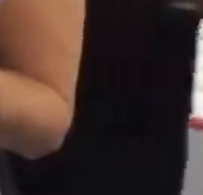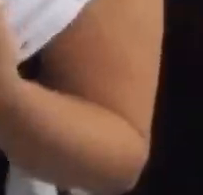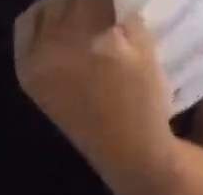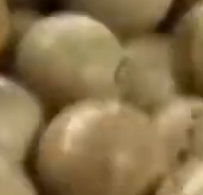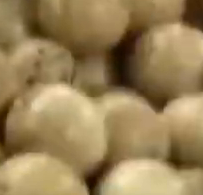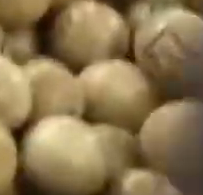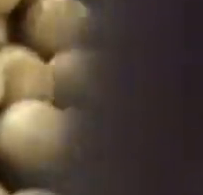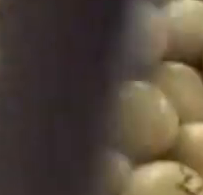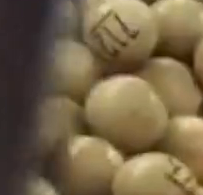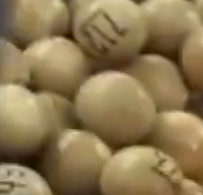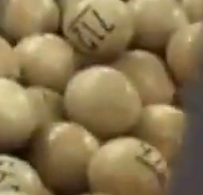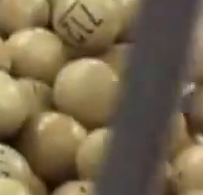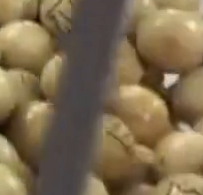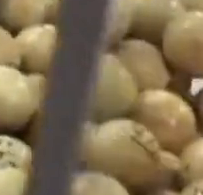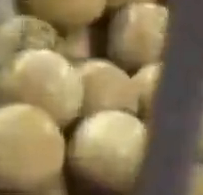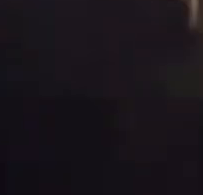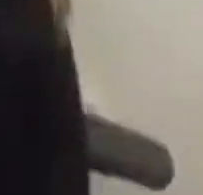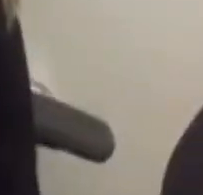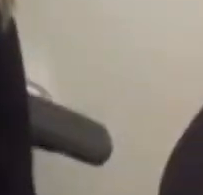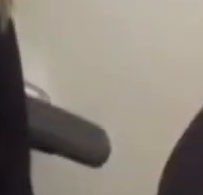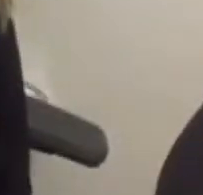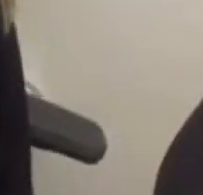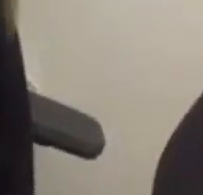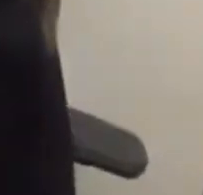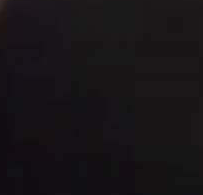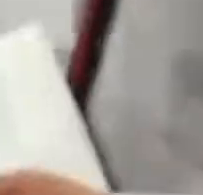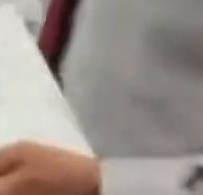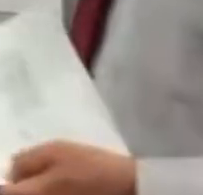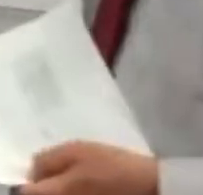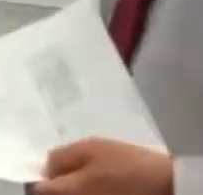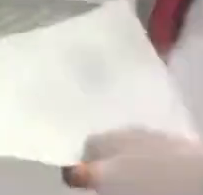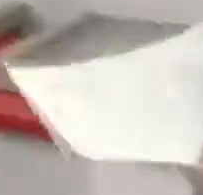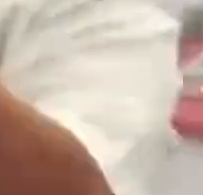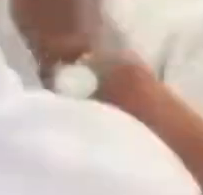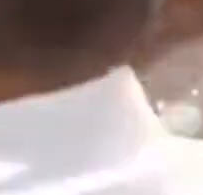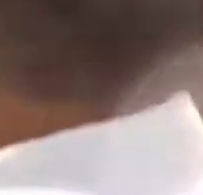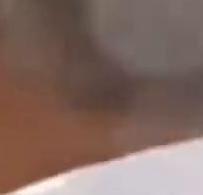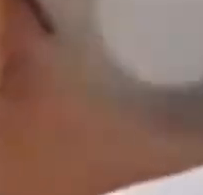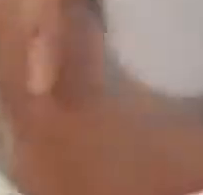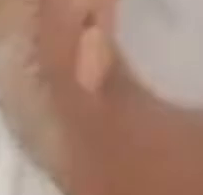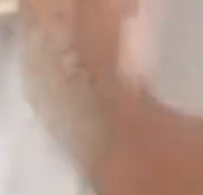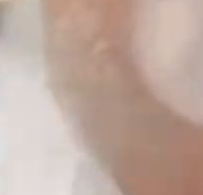En vivo, todos los domingos a las 7:30 de la noche.